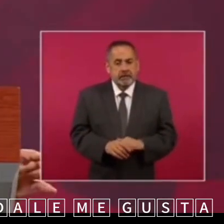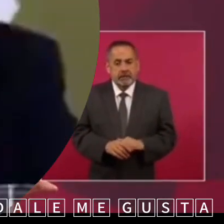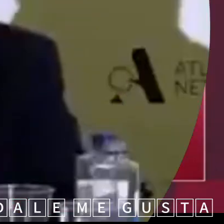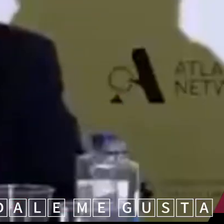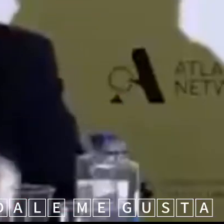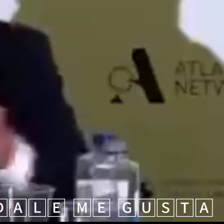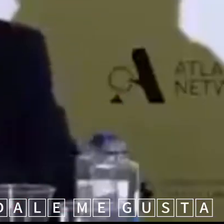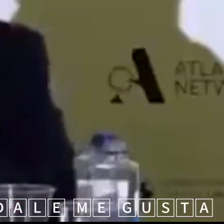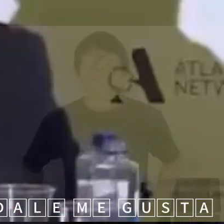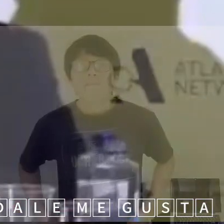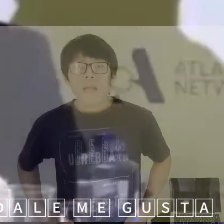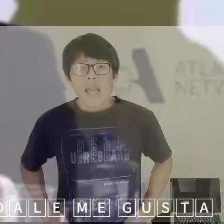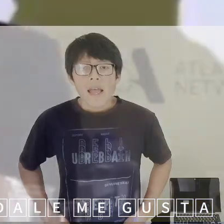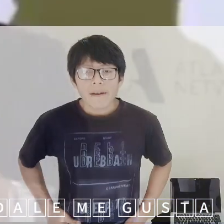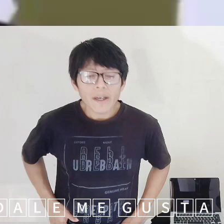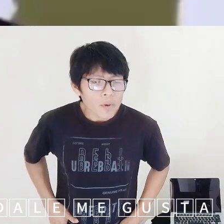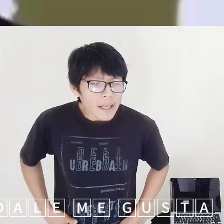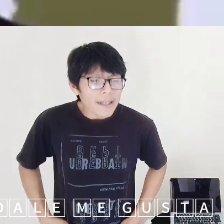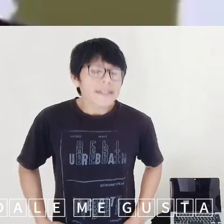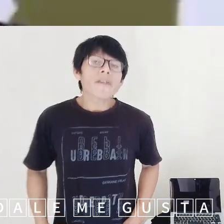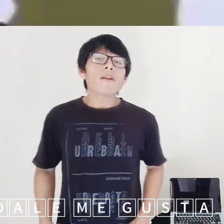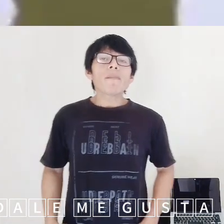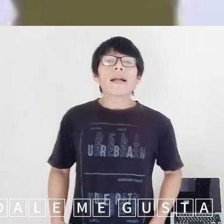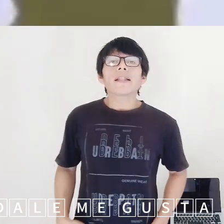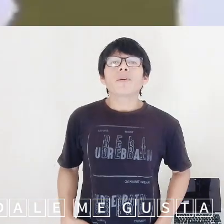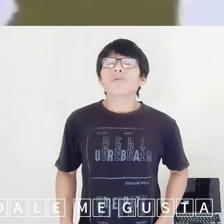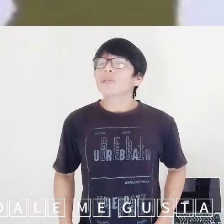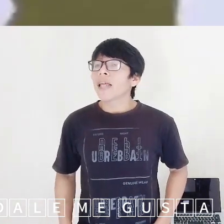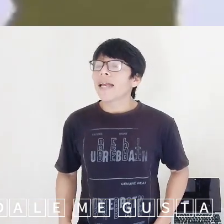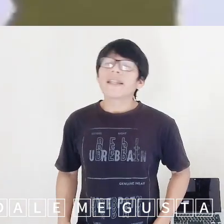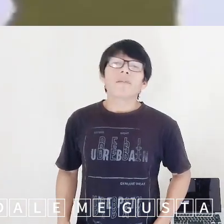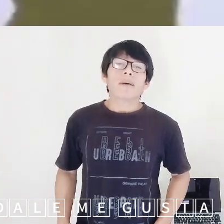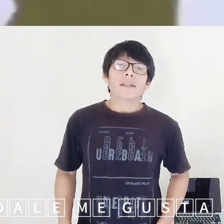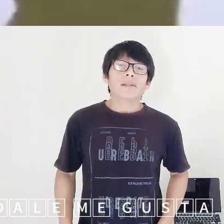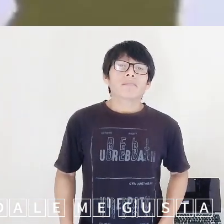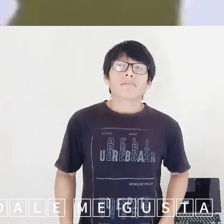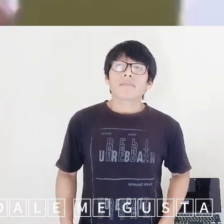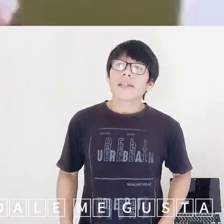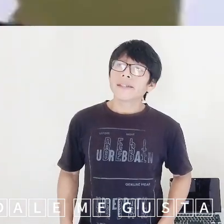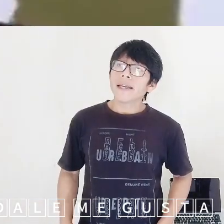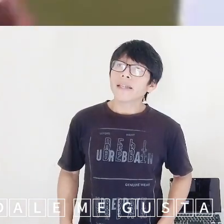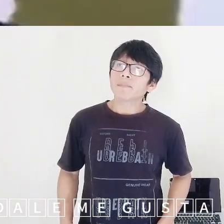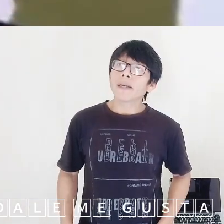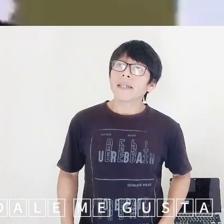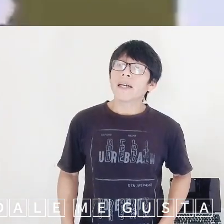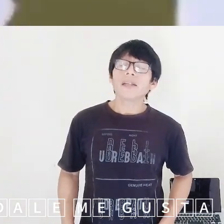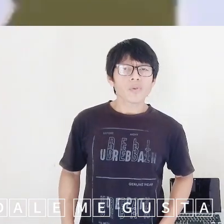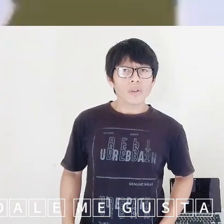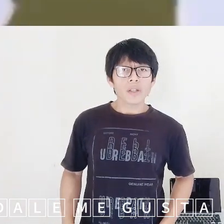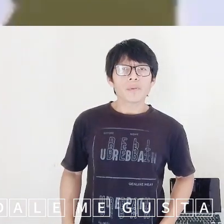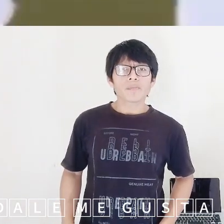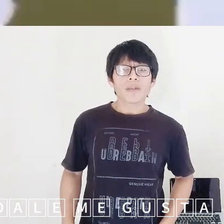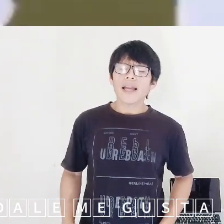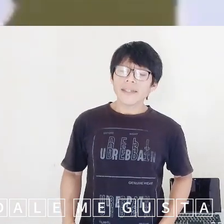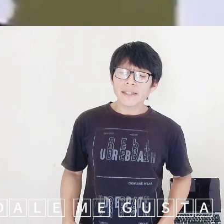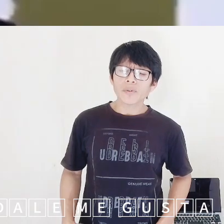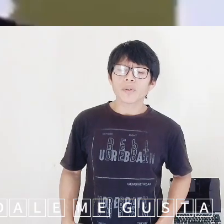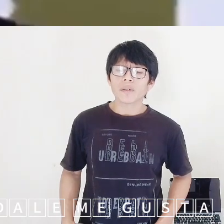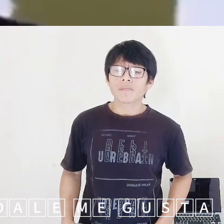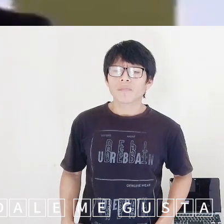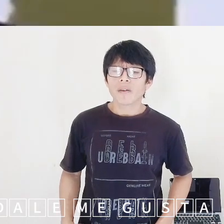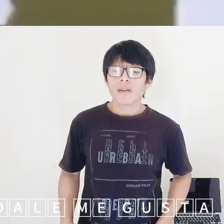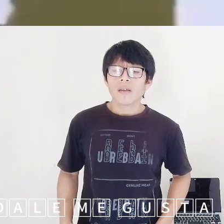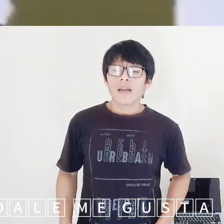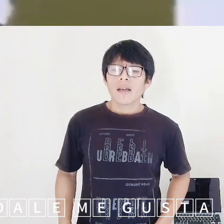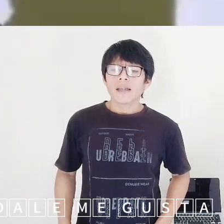lo sabemos. Recordarles que Felipe Calderón no está en el país. Está en España escondido. Ahí ya está